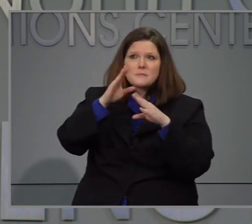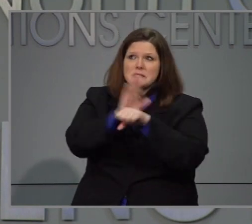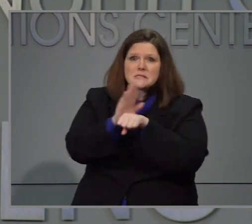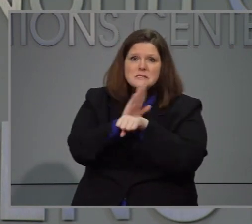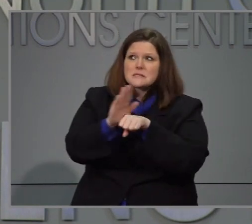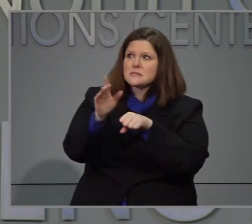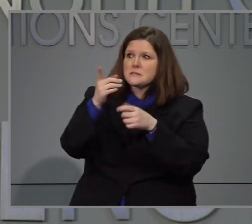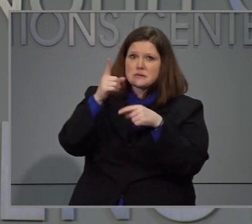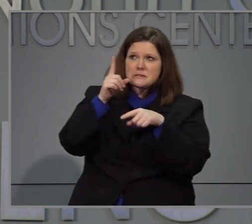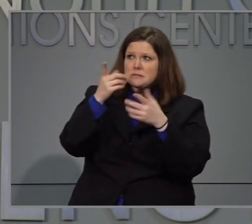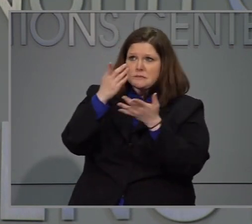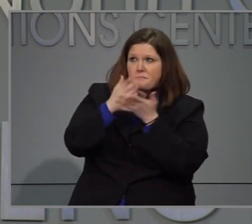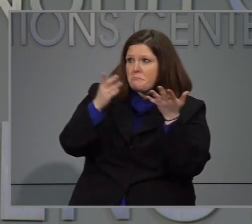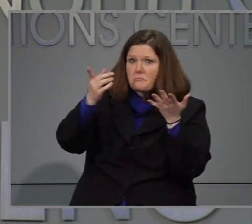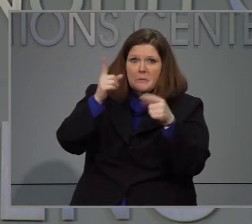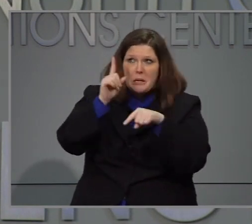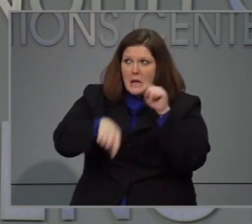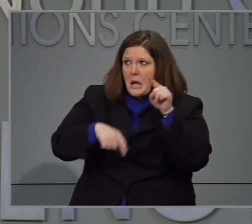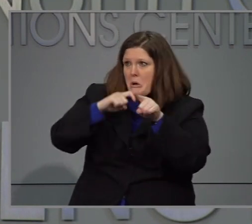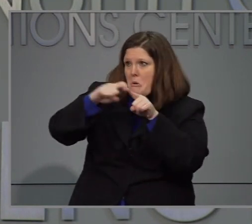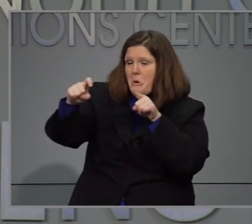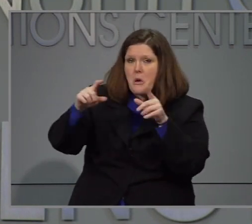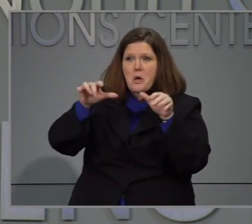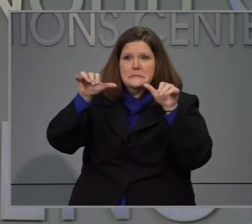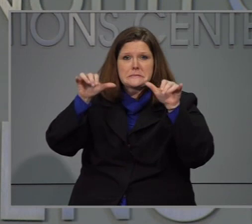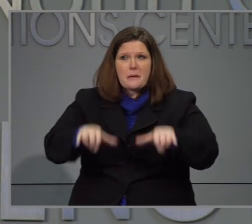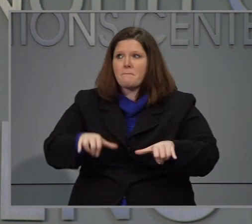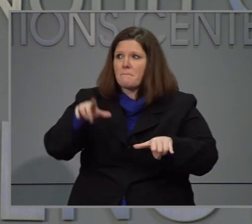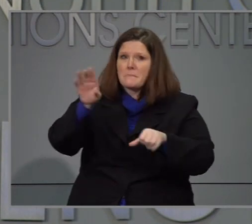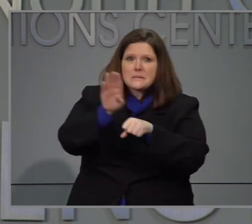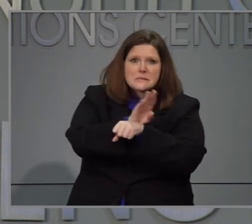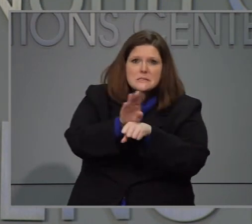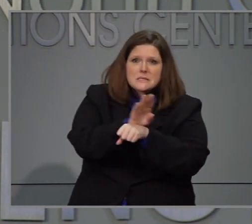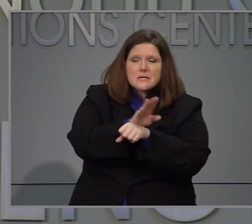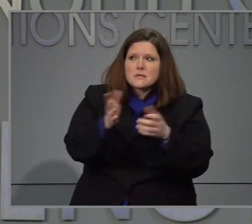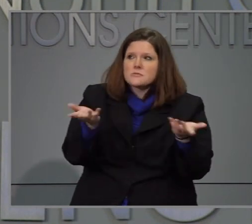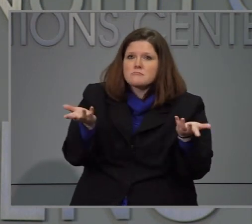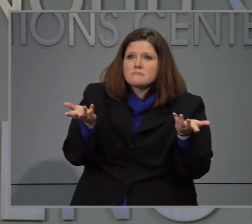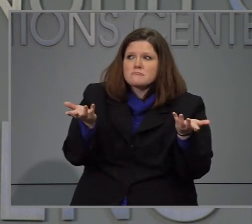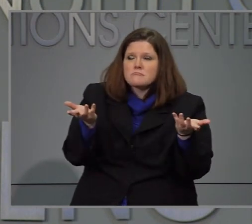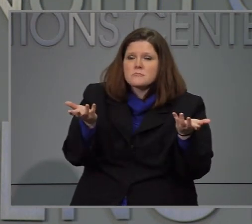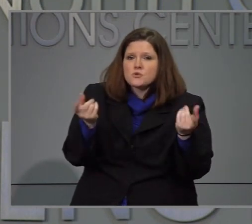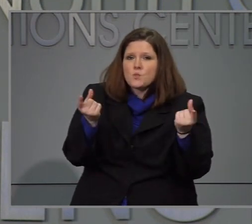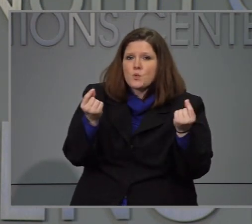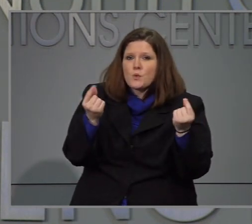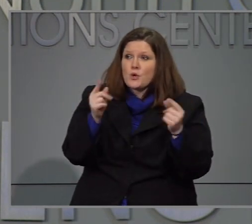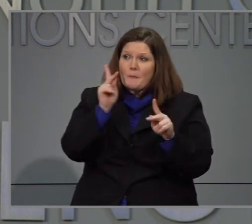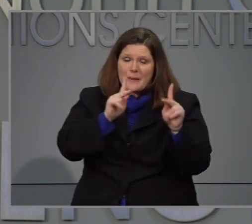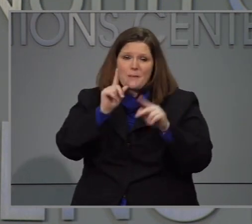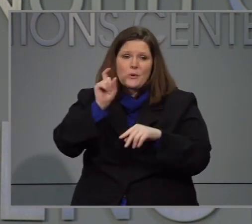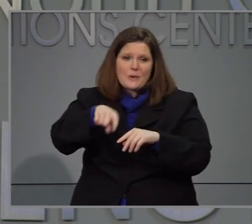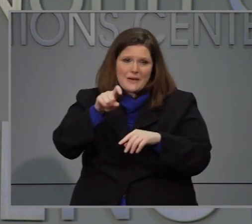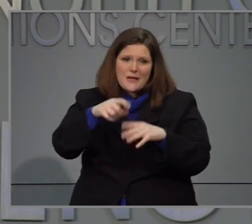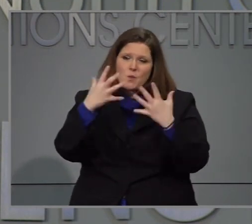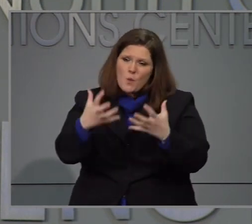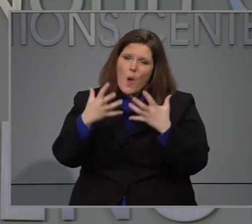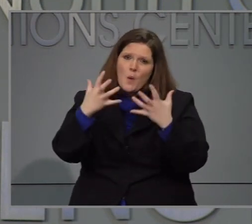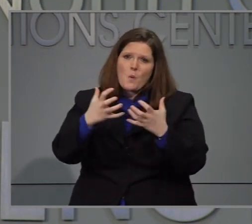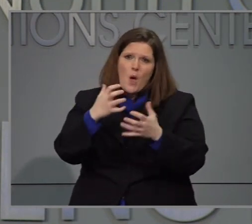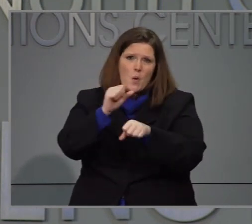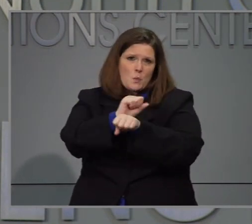nivel federal. ¿Cuál es el plan para tratar de ayudar a estas gentes que están llorando, están suplicando por